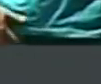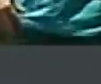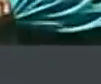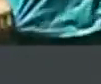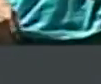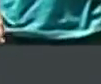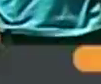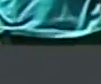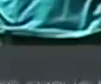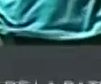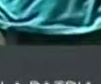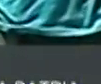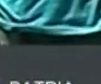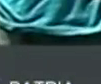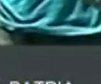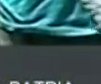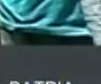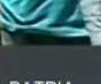23 de abril,